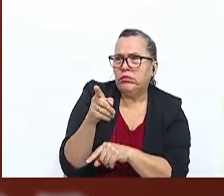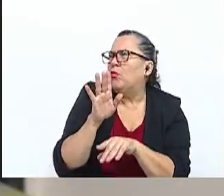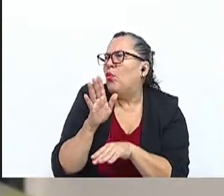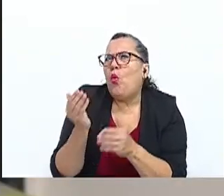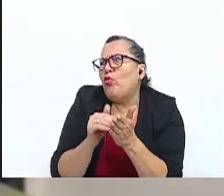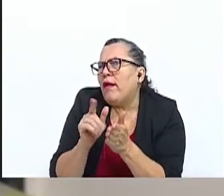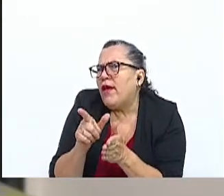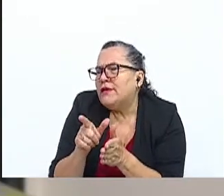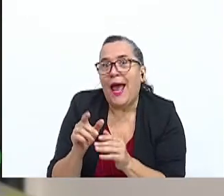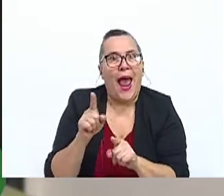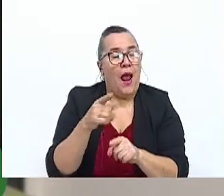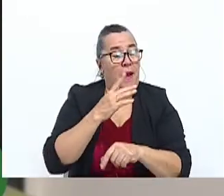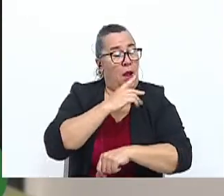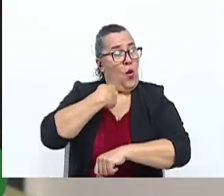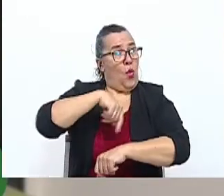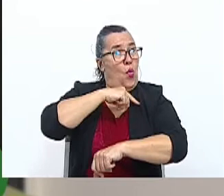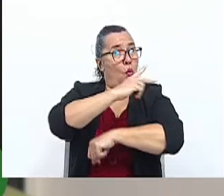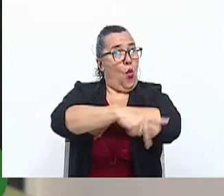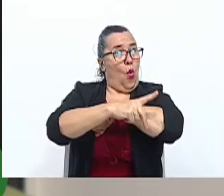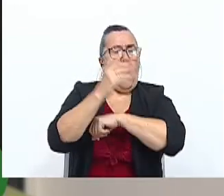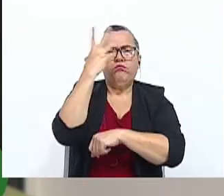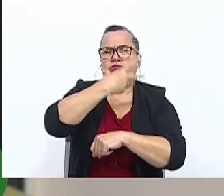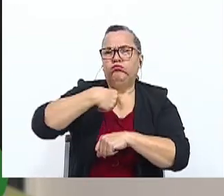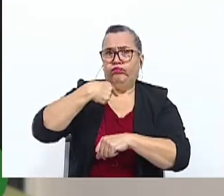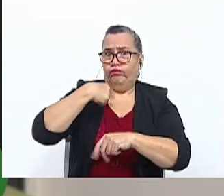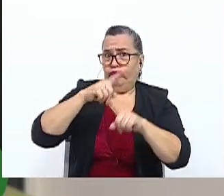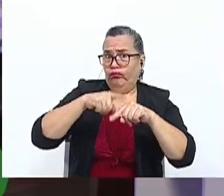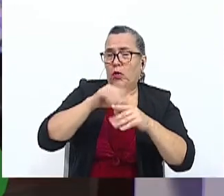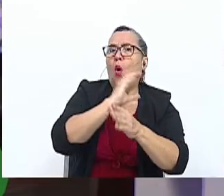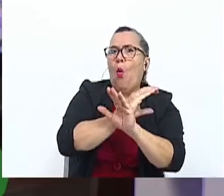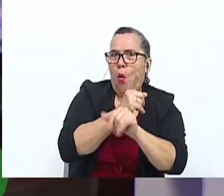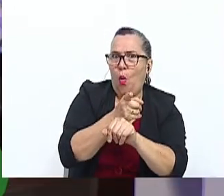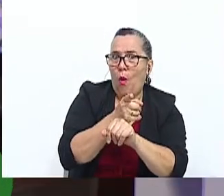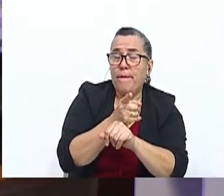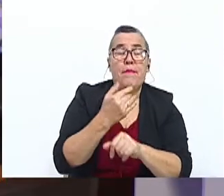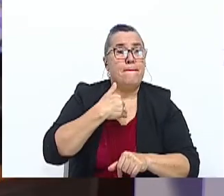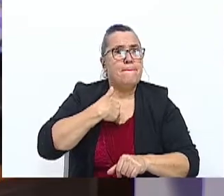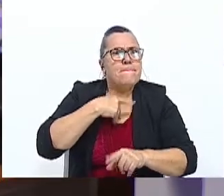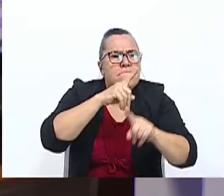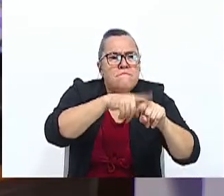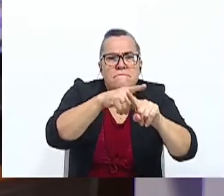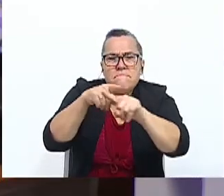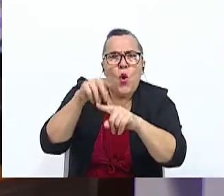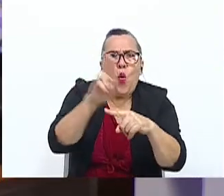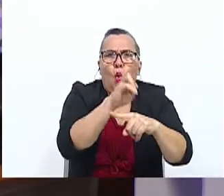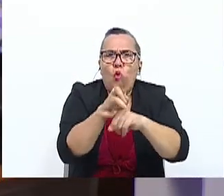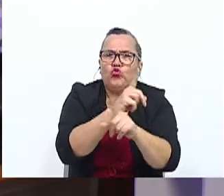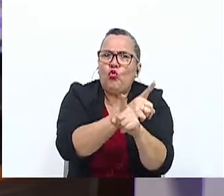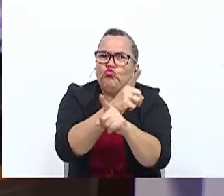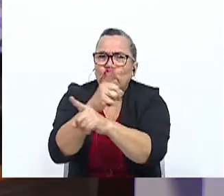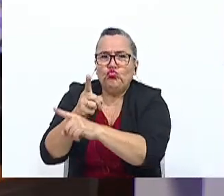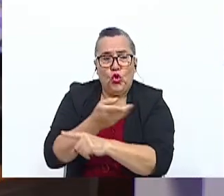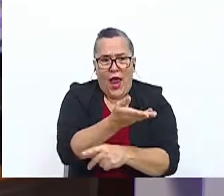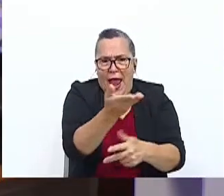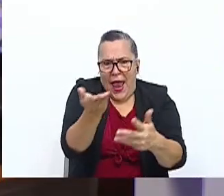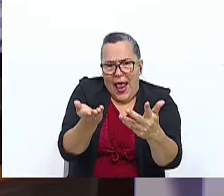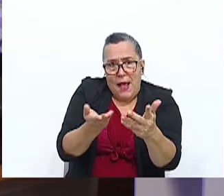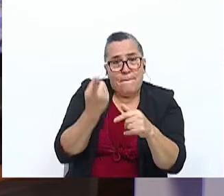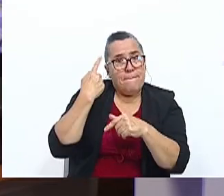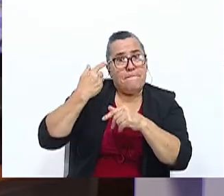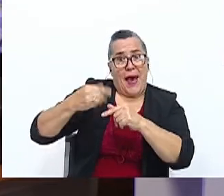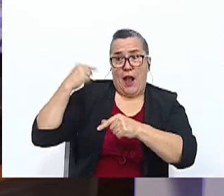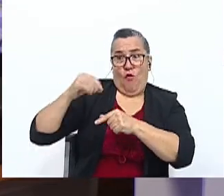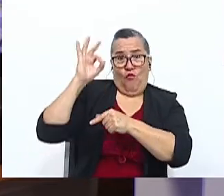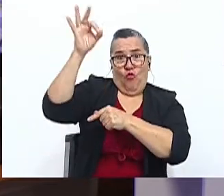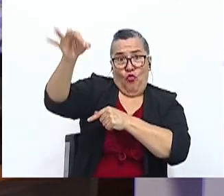nuevo. Nuestro país es hermoso y de mí depende cuidarlo. De mí depende el uso racional de todos estos elementos para heredarle a las